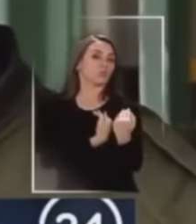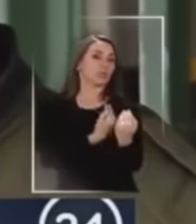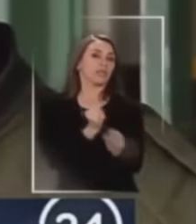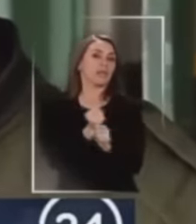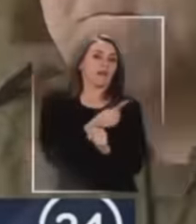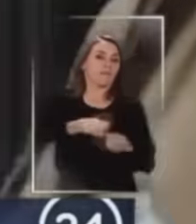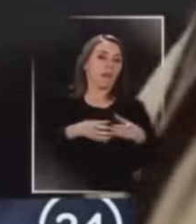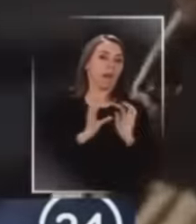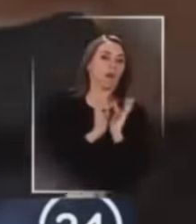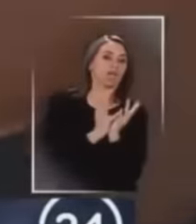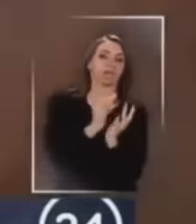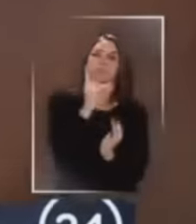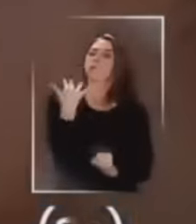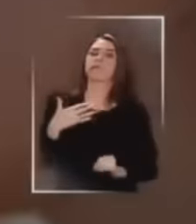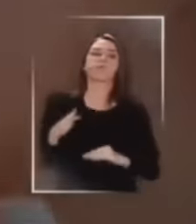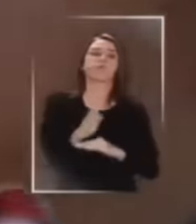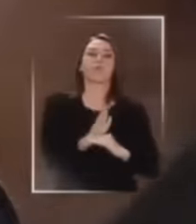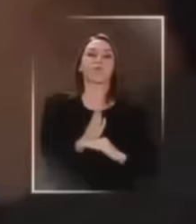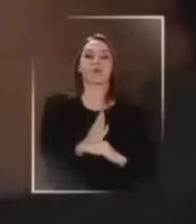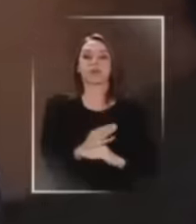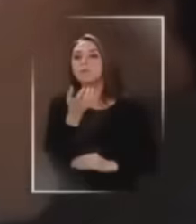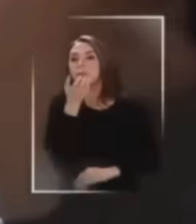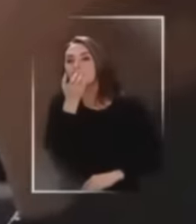en equipo es fundamental.